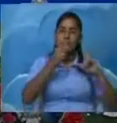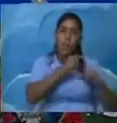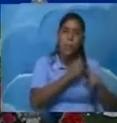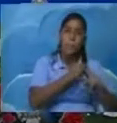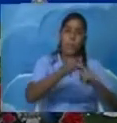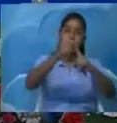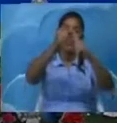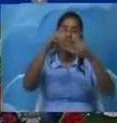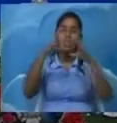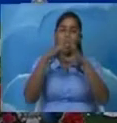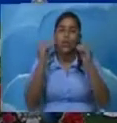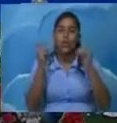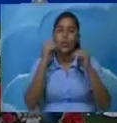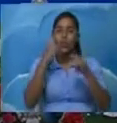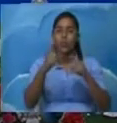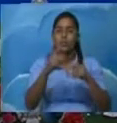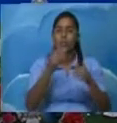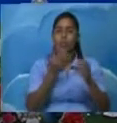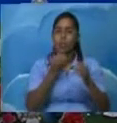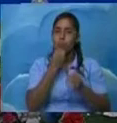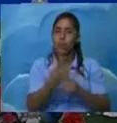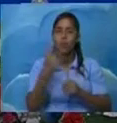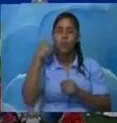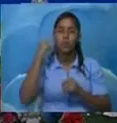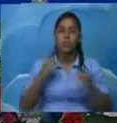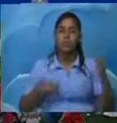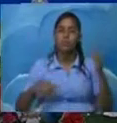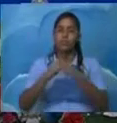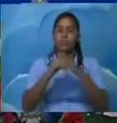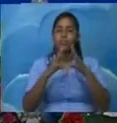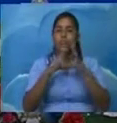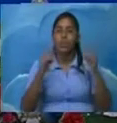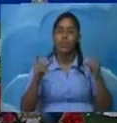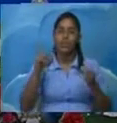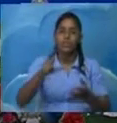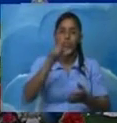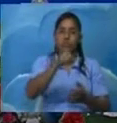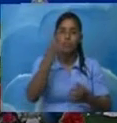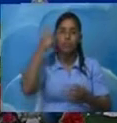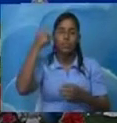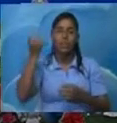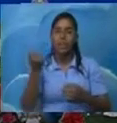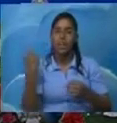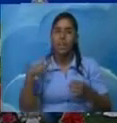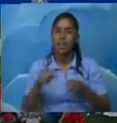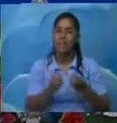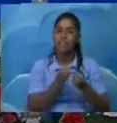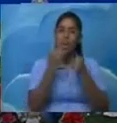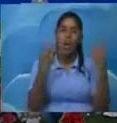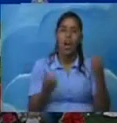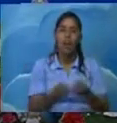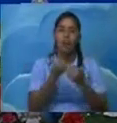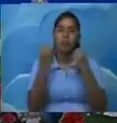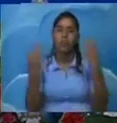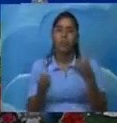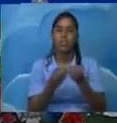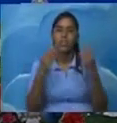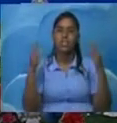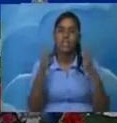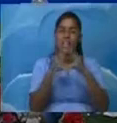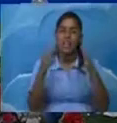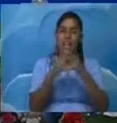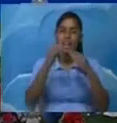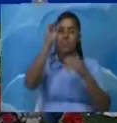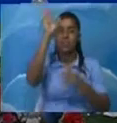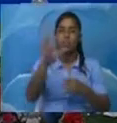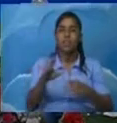primicias, todo eso sirve para suplir las necesidades, para que haya abundancia en la casa pastoral